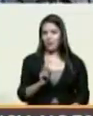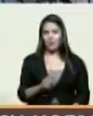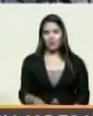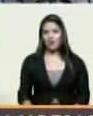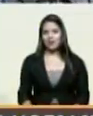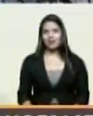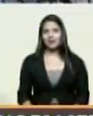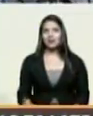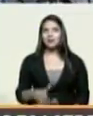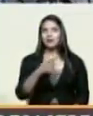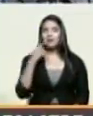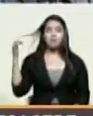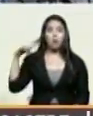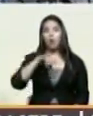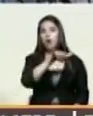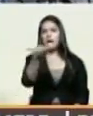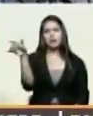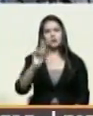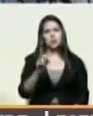Más fácil, dice, ¿cómo se llama?